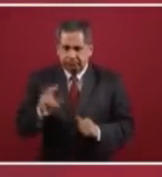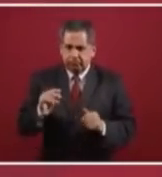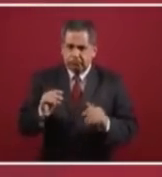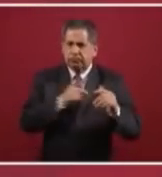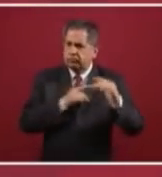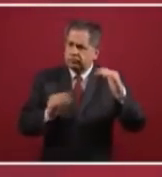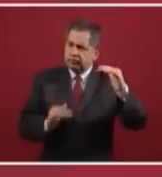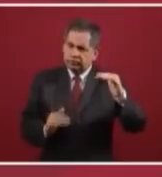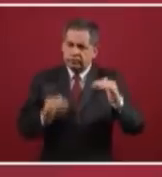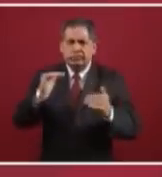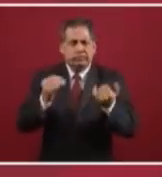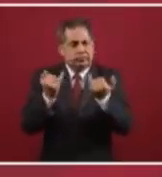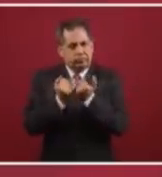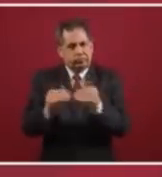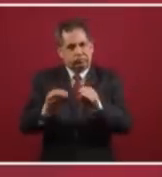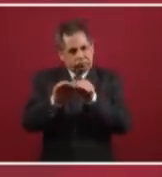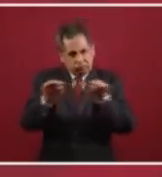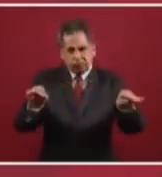igualdad,